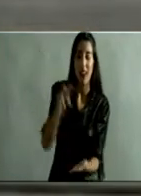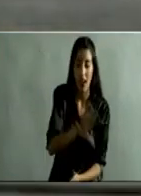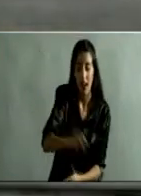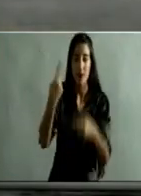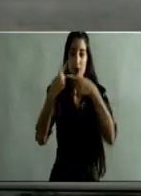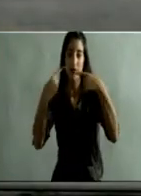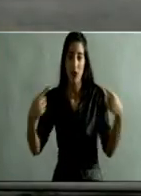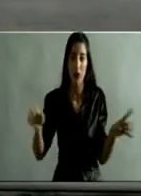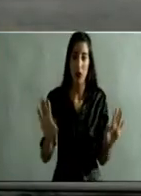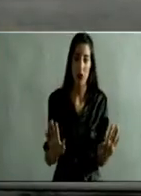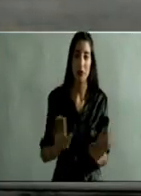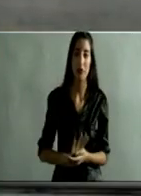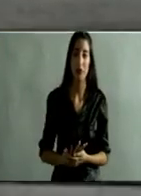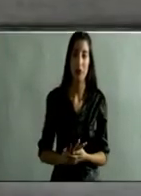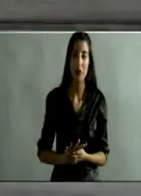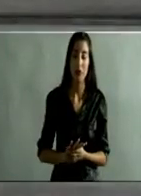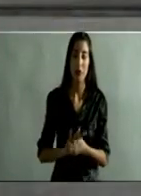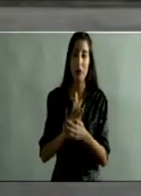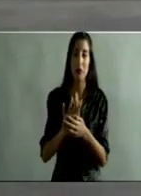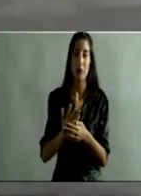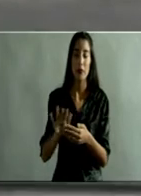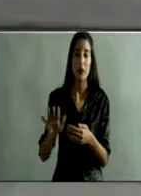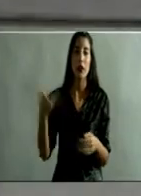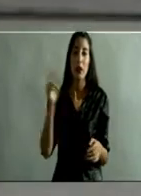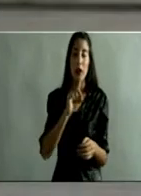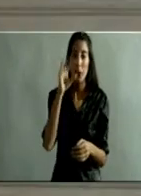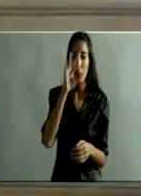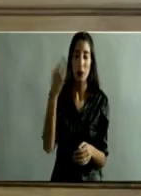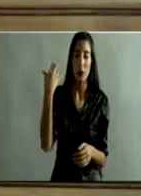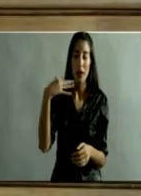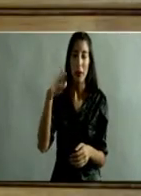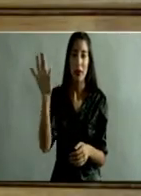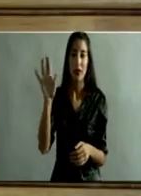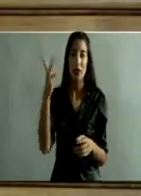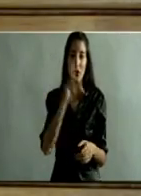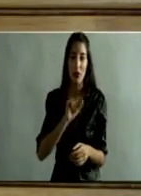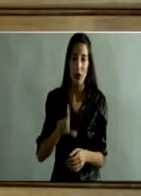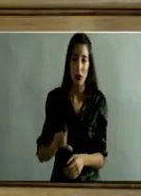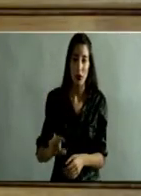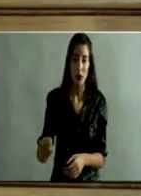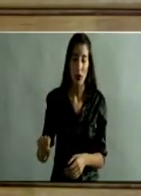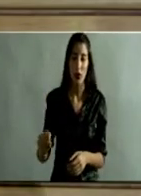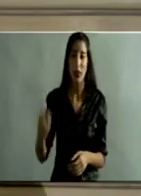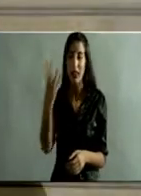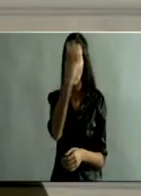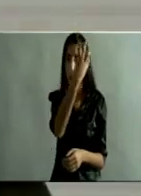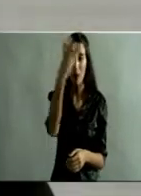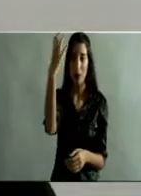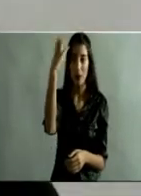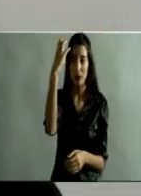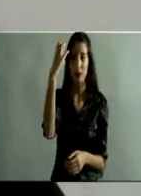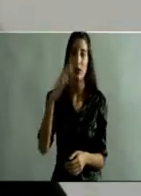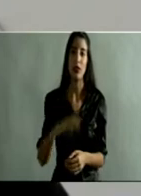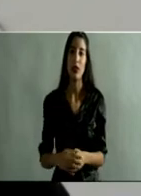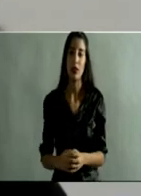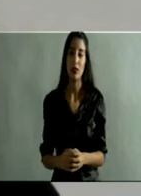algo Ni me daban esas puntadas Que me dolía Y se me fueron los dolores mamarios De lo que era que